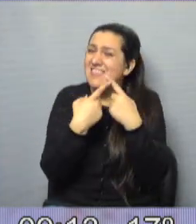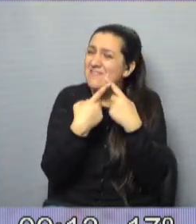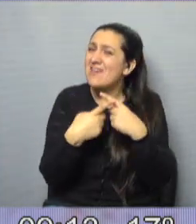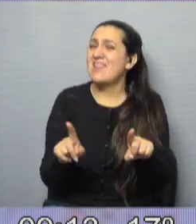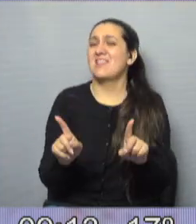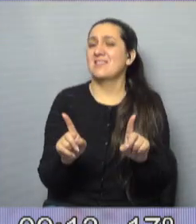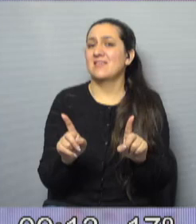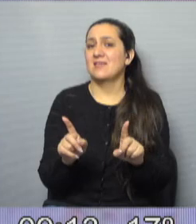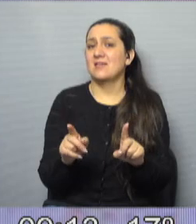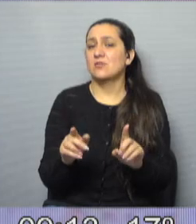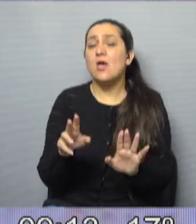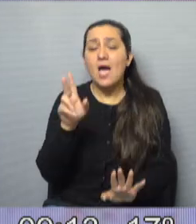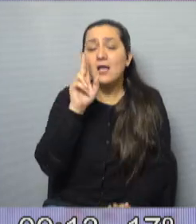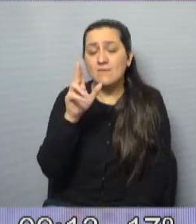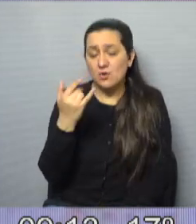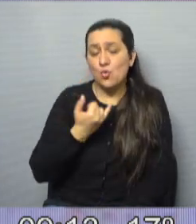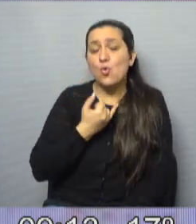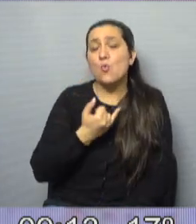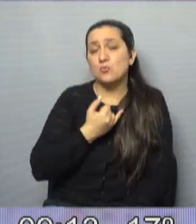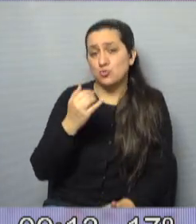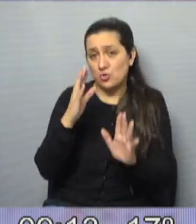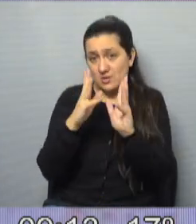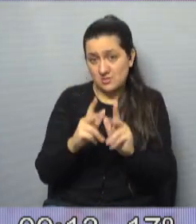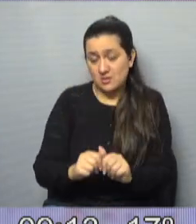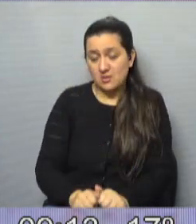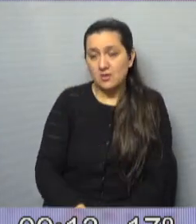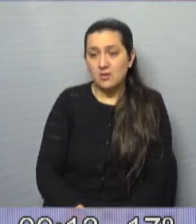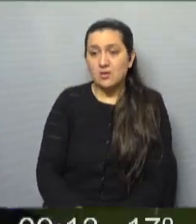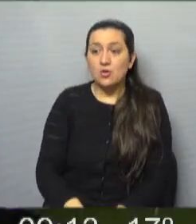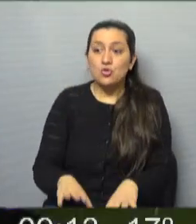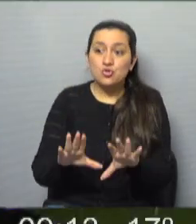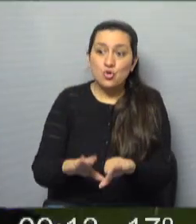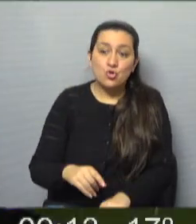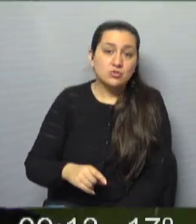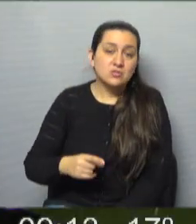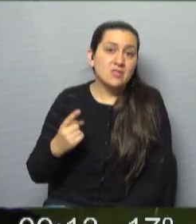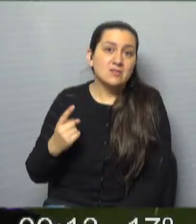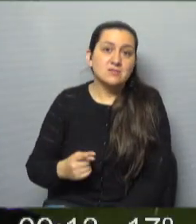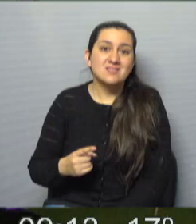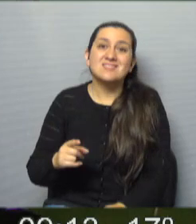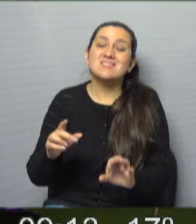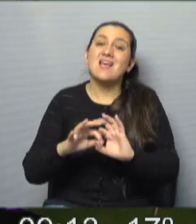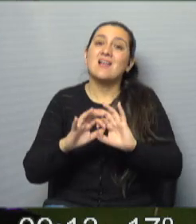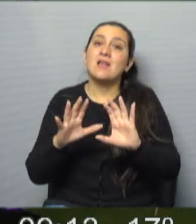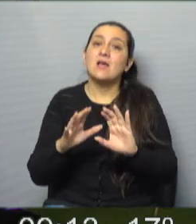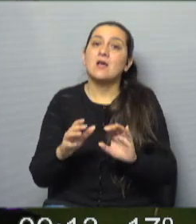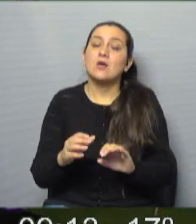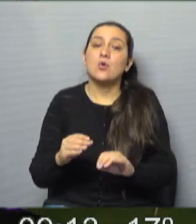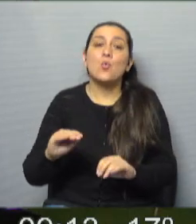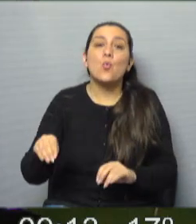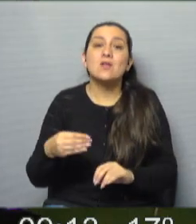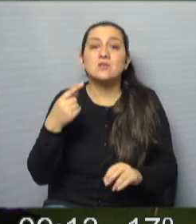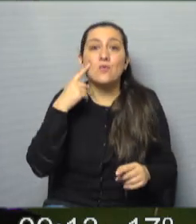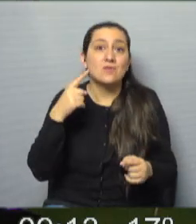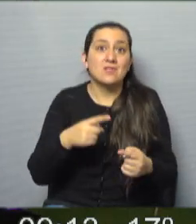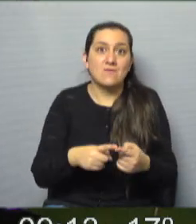Entonces habrá que ver cómo se organiza. Todo eso también se definiría si se aclarara cuál es la naturaleza del vínculo laboral. Exactamente.